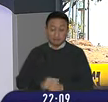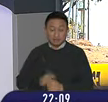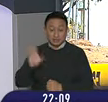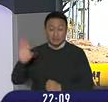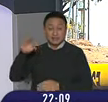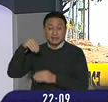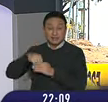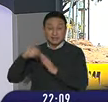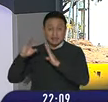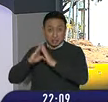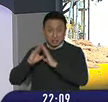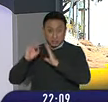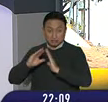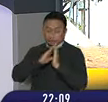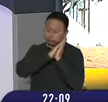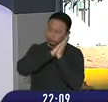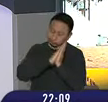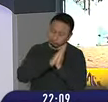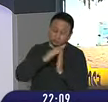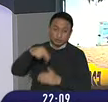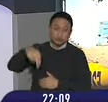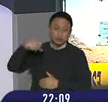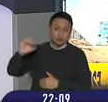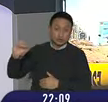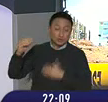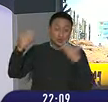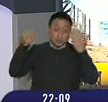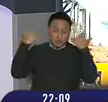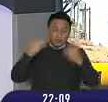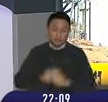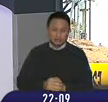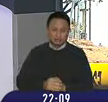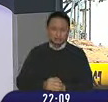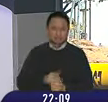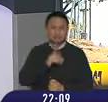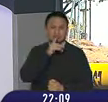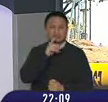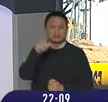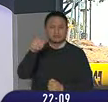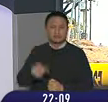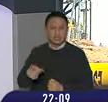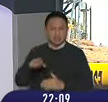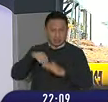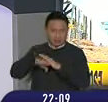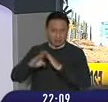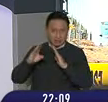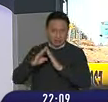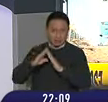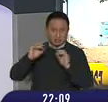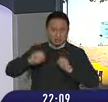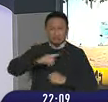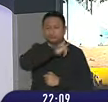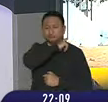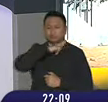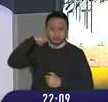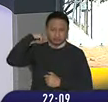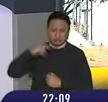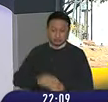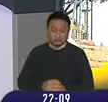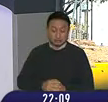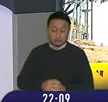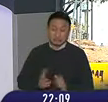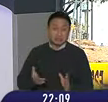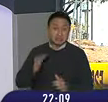el interior de su vivienda en el noroeste de Guayaquil. Se desconoce quién pudo ingresar hasta el domicilio y cometer este